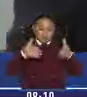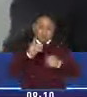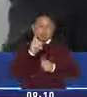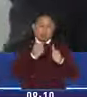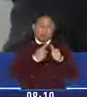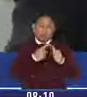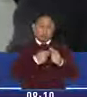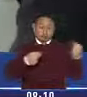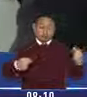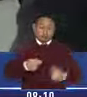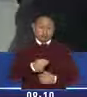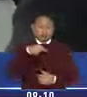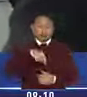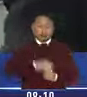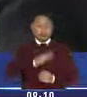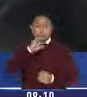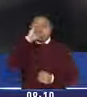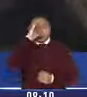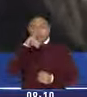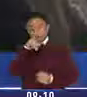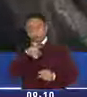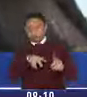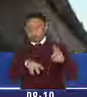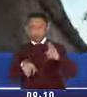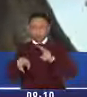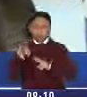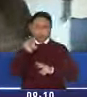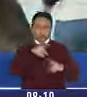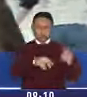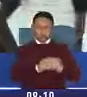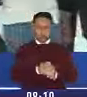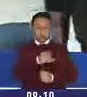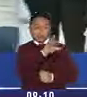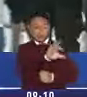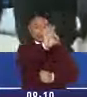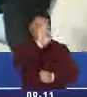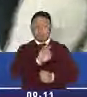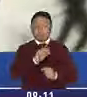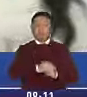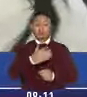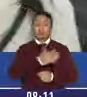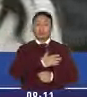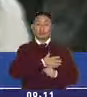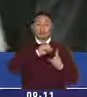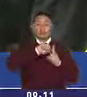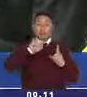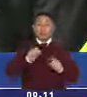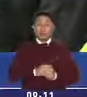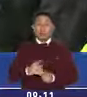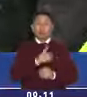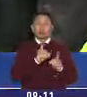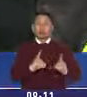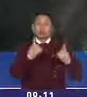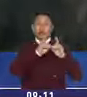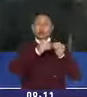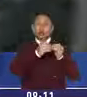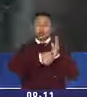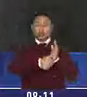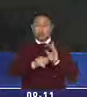bajo perfilación, mediante el sistema CIBNE. Móvil que tenemos, hemos ingresado el número de cédula